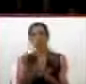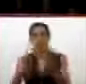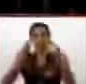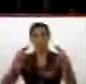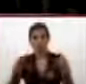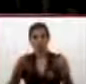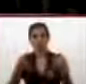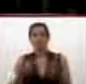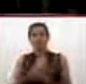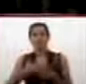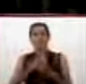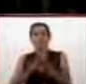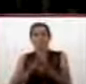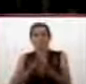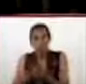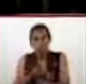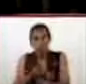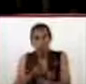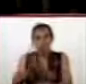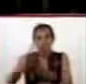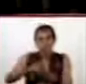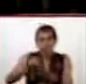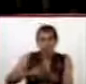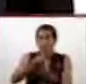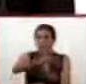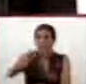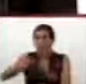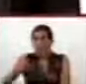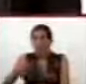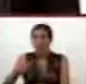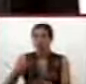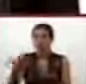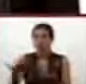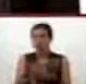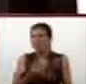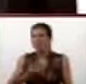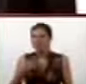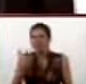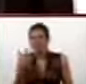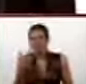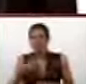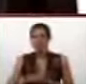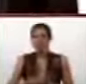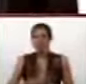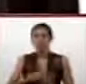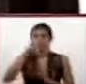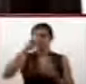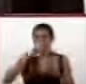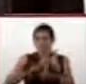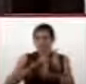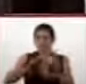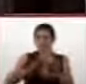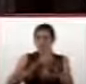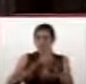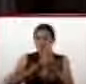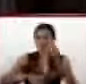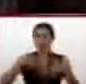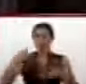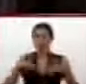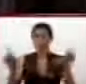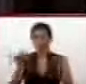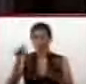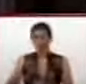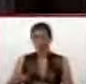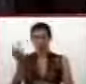las necesidades del televidente y reiteró su continuo cumplimiento a las leyes que regulan la actividad de la televisión en